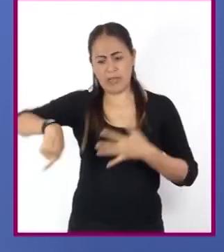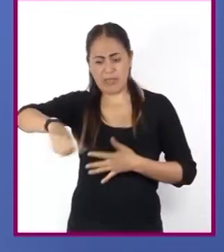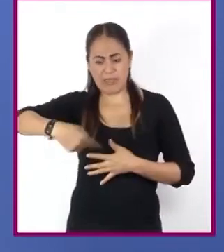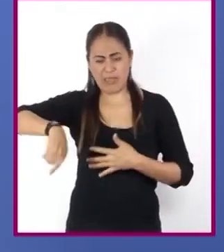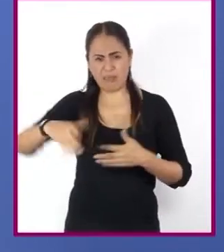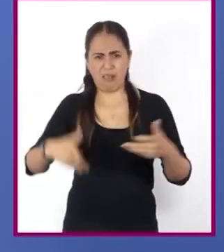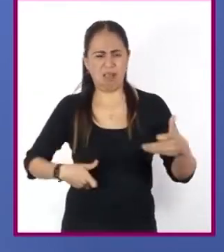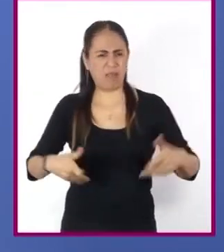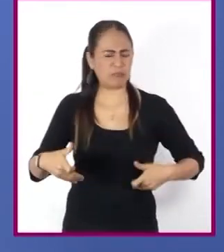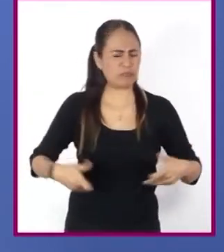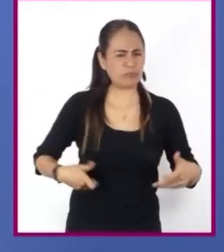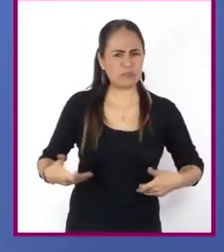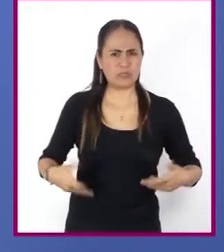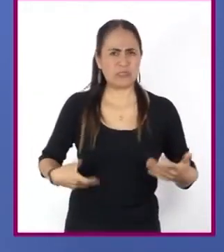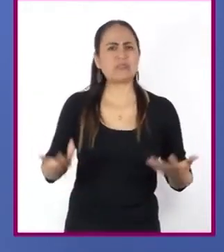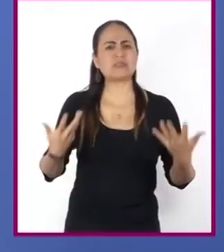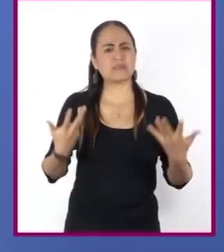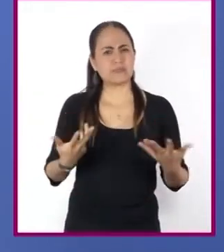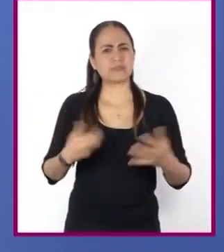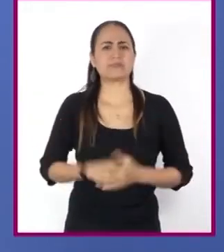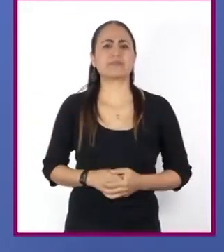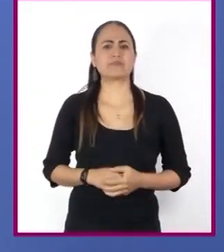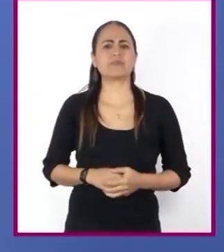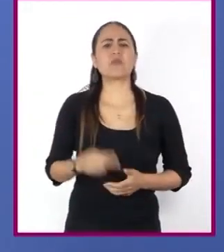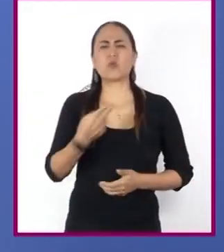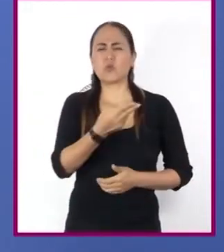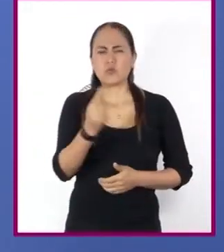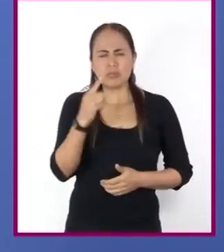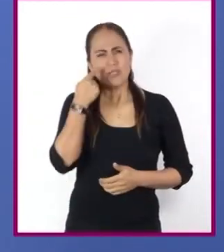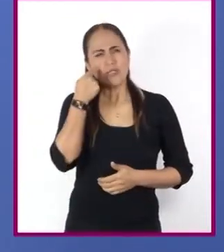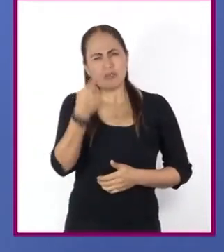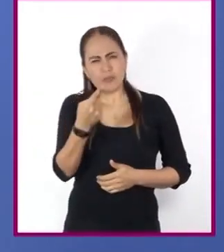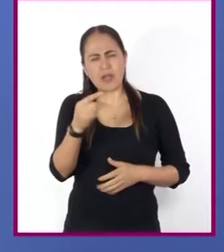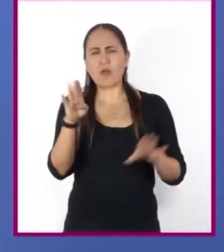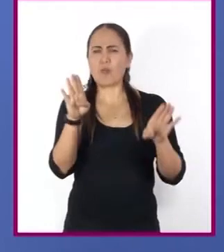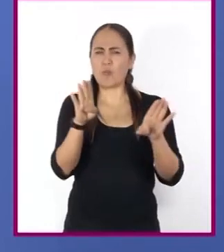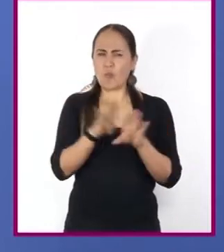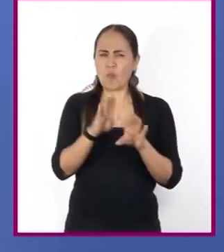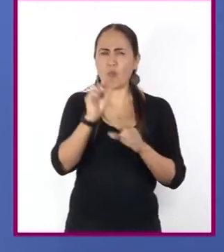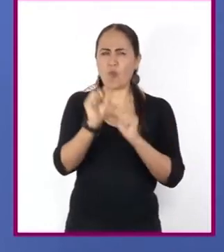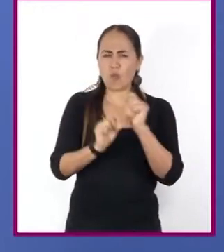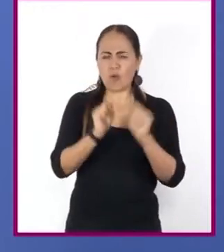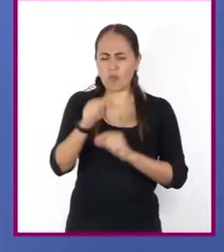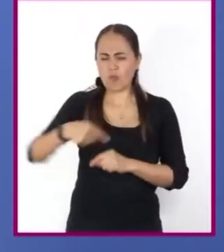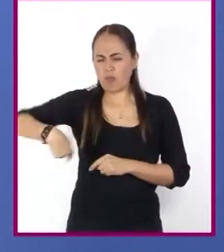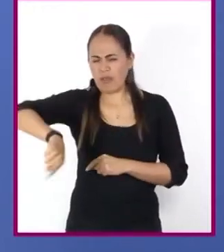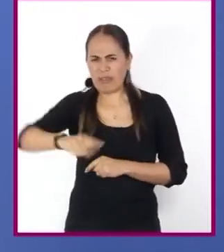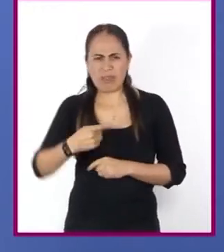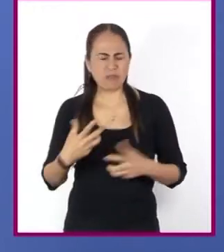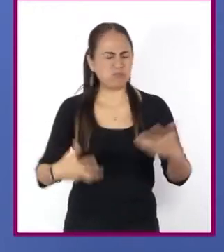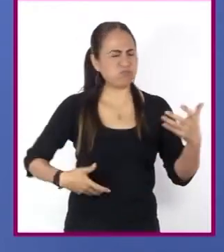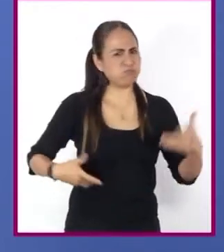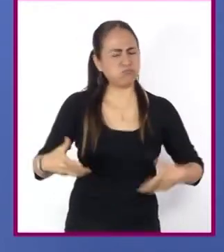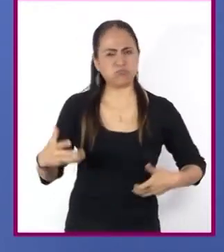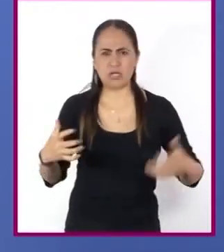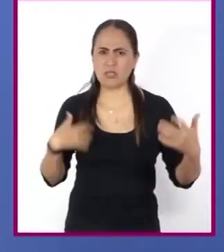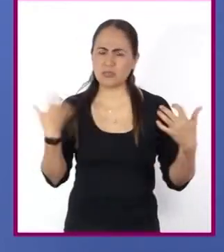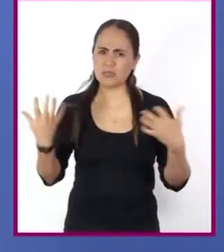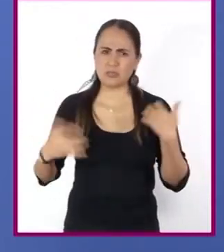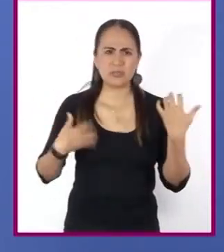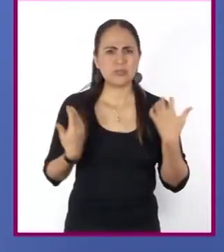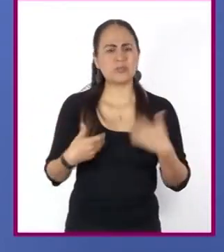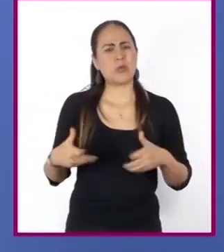de los colonos. De esta forma, podrán ir viendo cómo fue creciendo el descontento de los colonos contra las